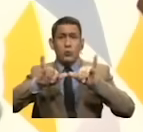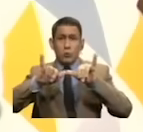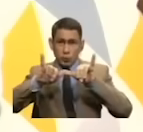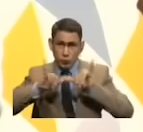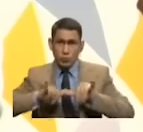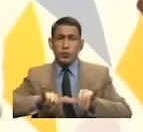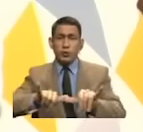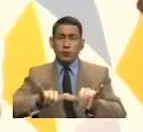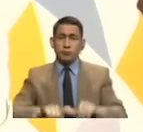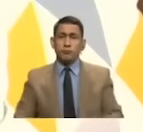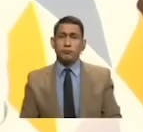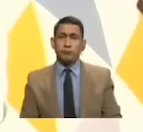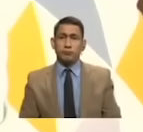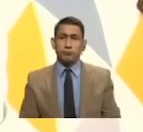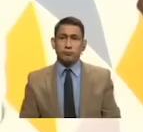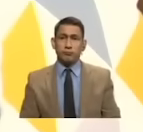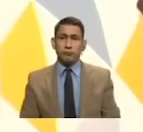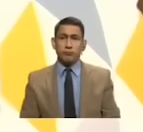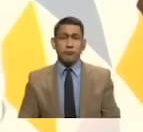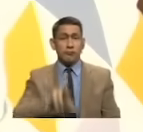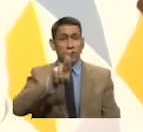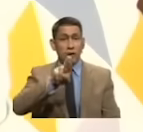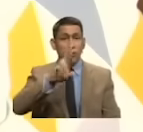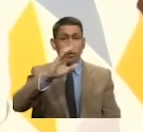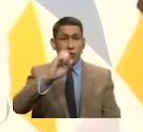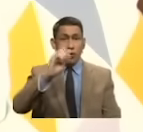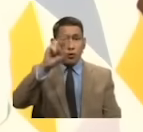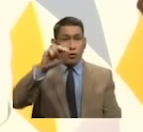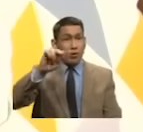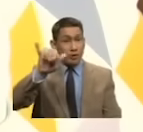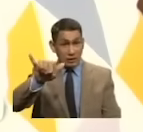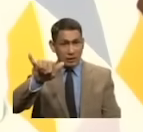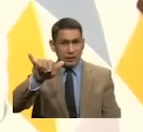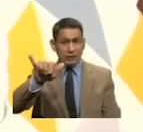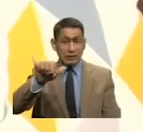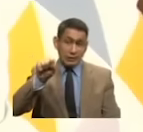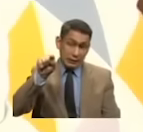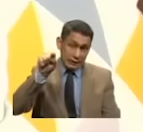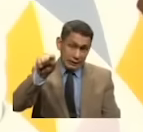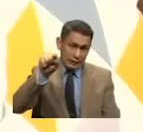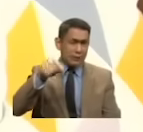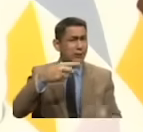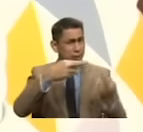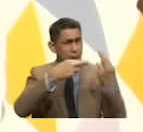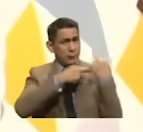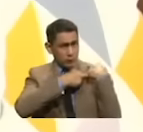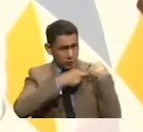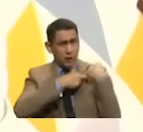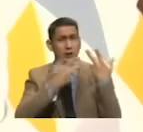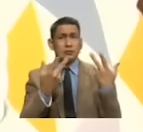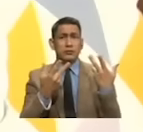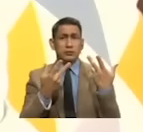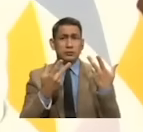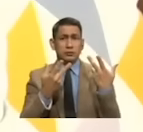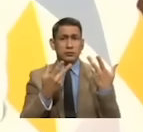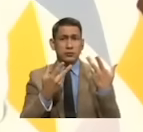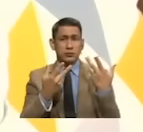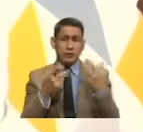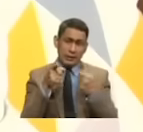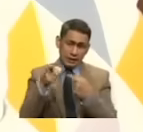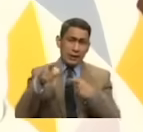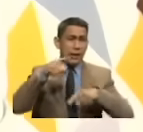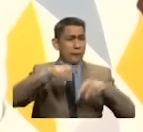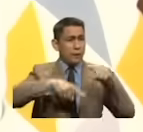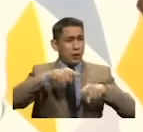está implicado Ronnie Aliaga, que entendemos a la luz del caso Metástasis, ¿sí? Tiene una relación directa con Javier Jordán